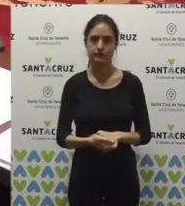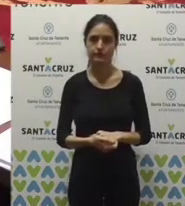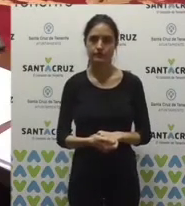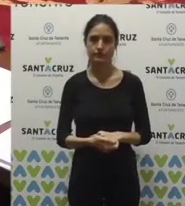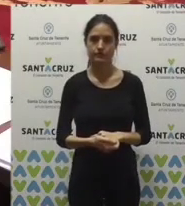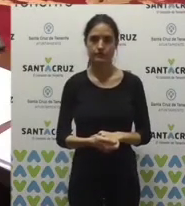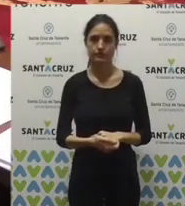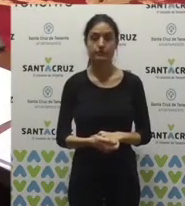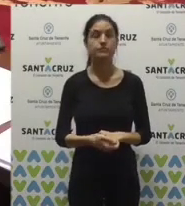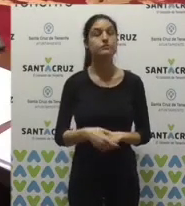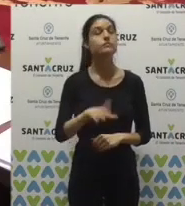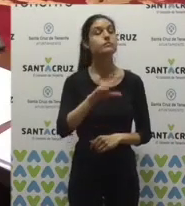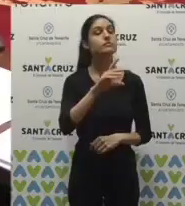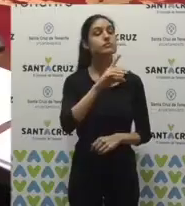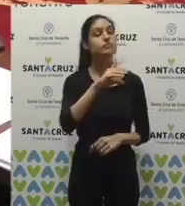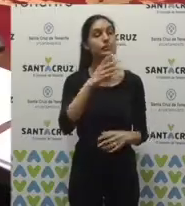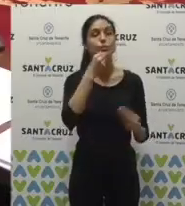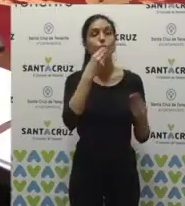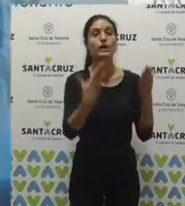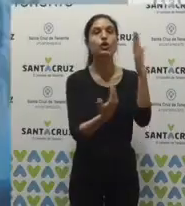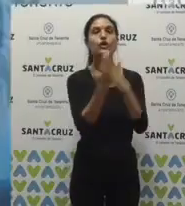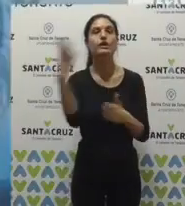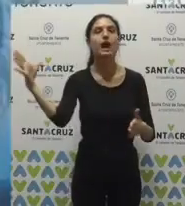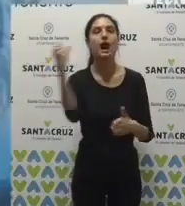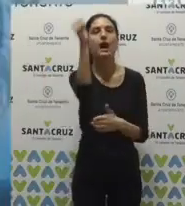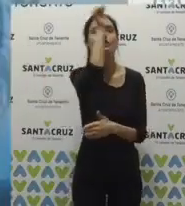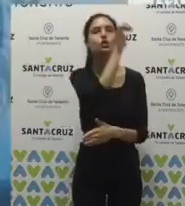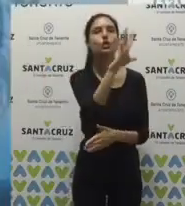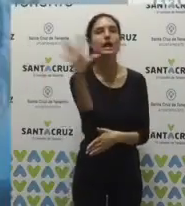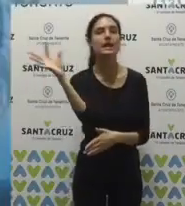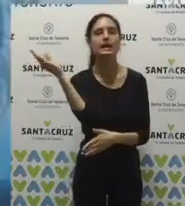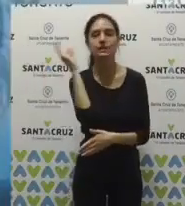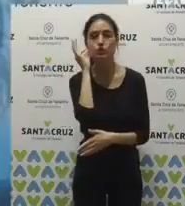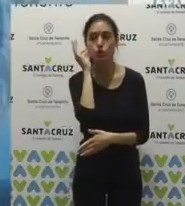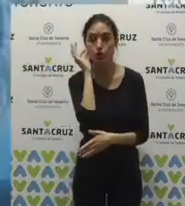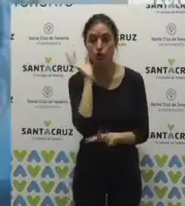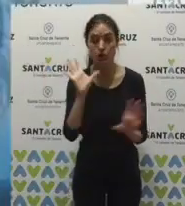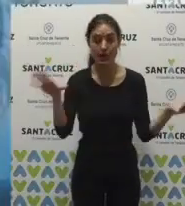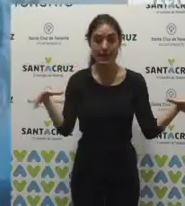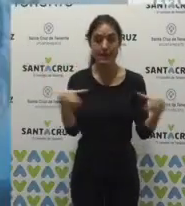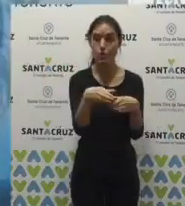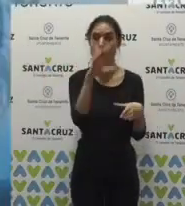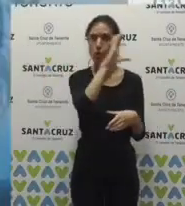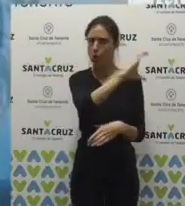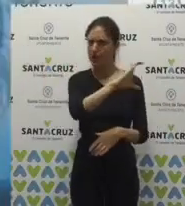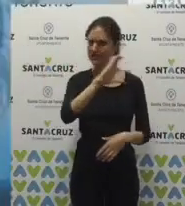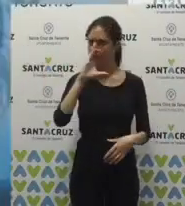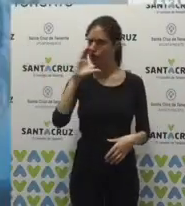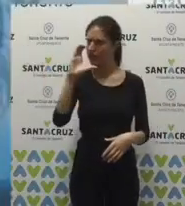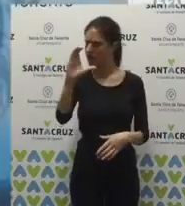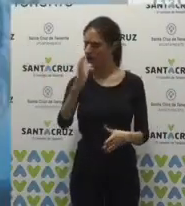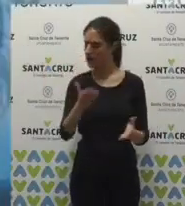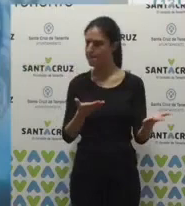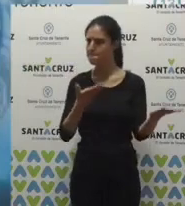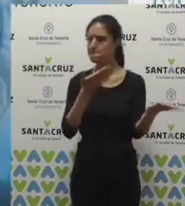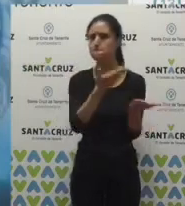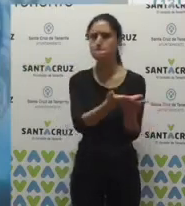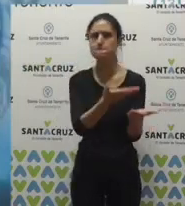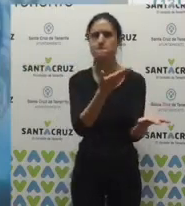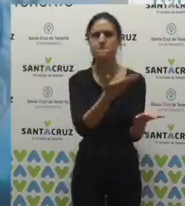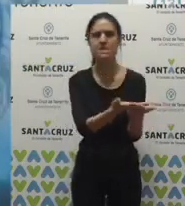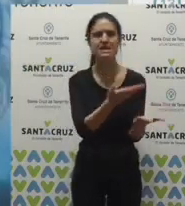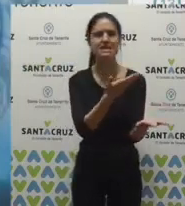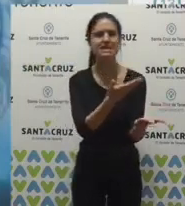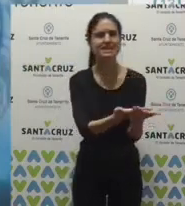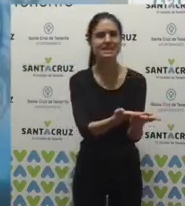gracias buenos días a todos y todas he entendido que el grupo coalición canaria ha presentado una carta no creo